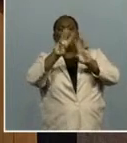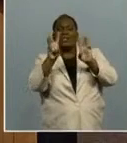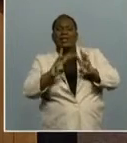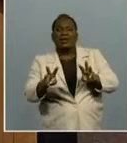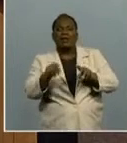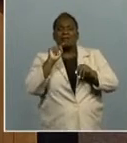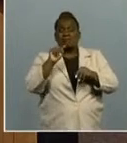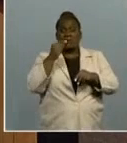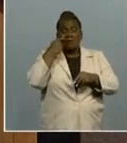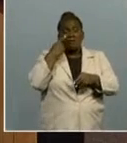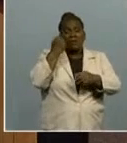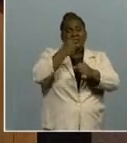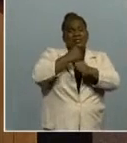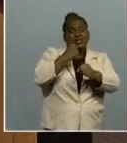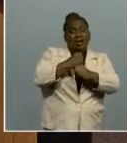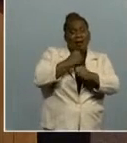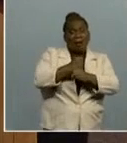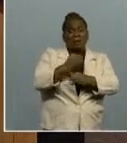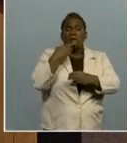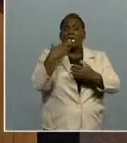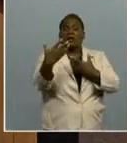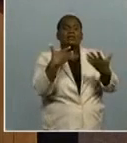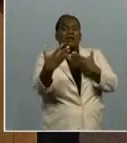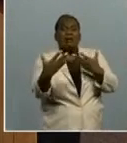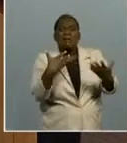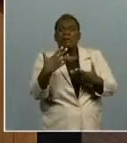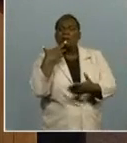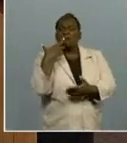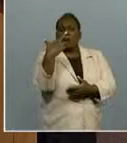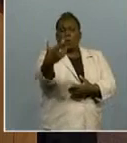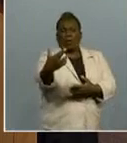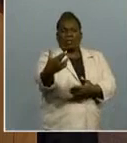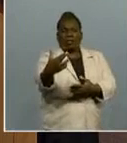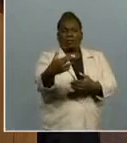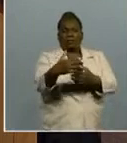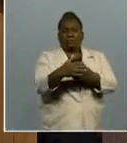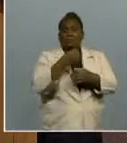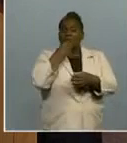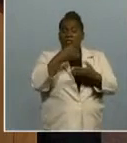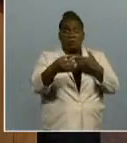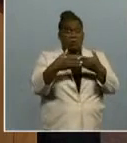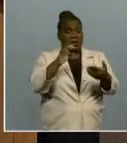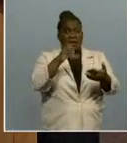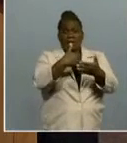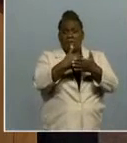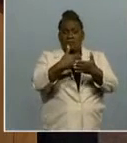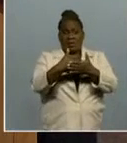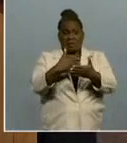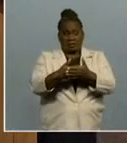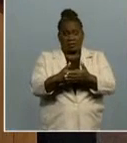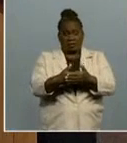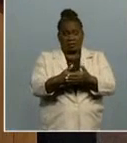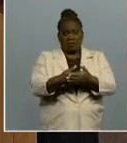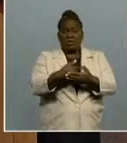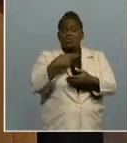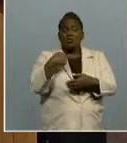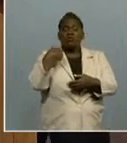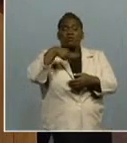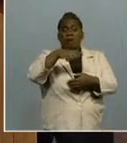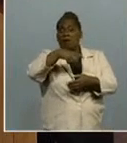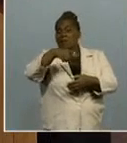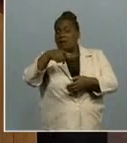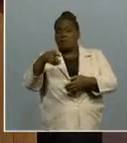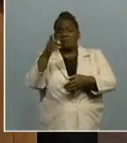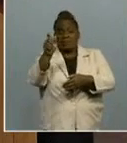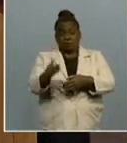sociedad para intercambiar y dar respuesta oportuna desde cualquier institución a la que acudan los ciudadanos para favorecer